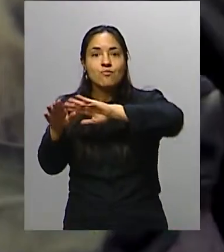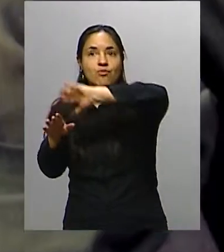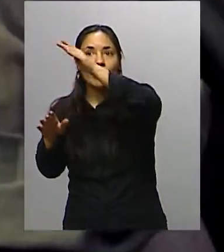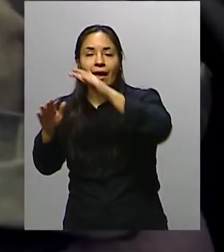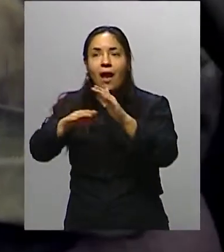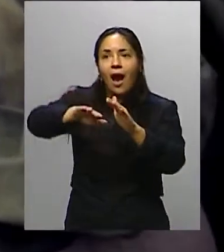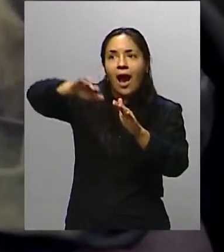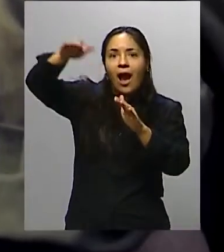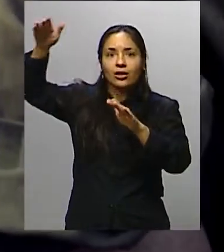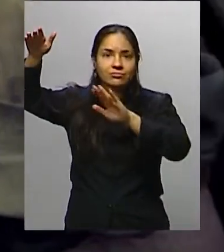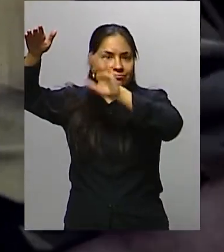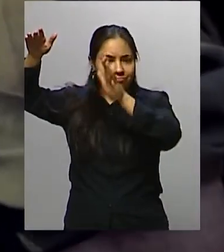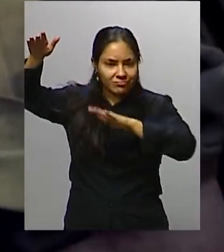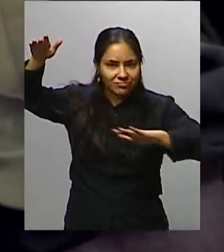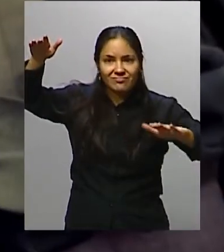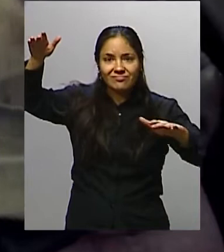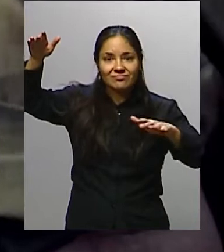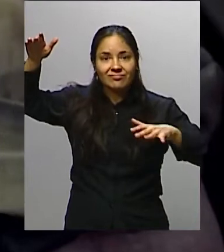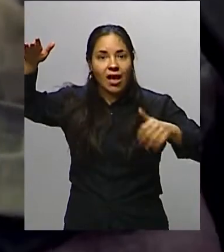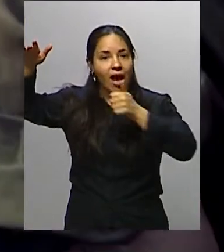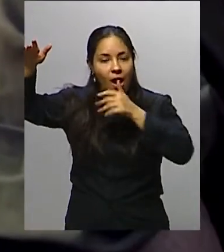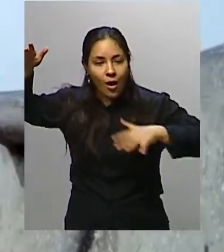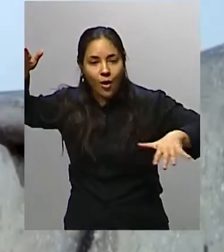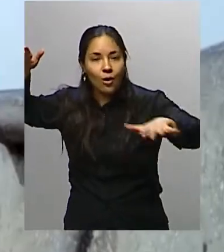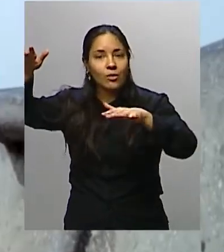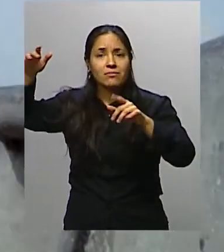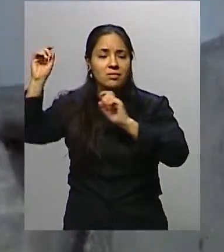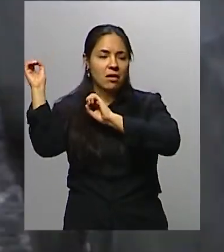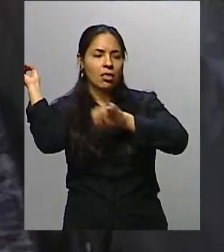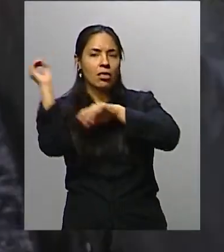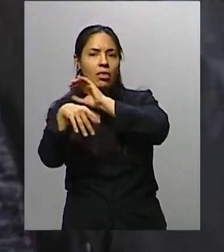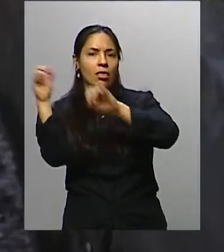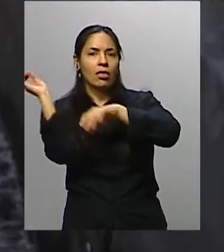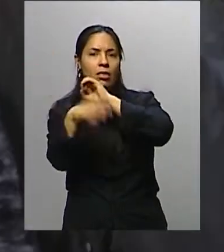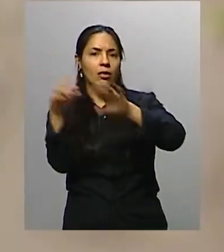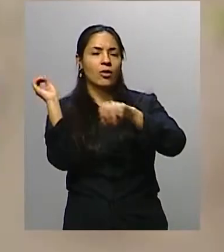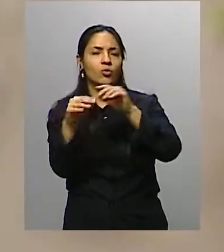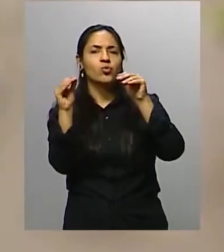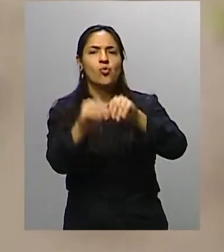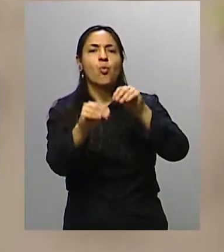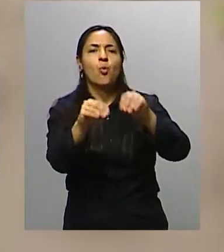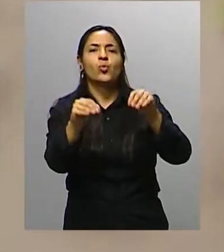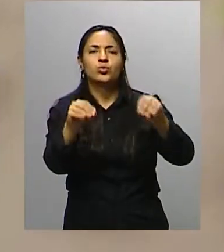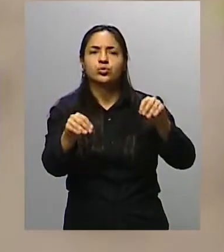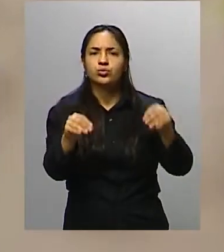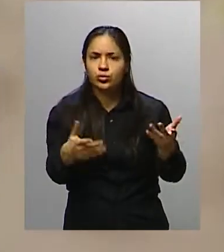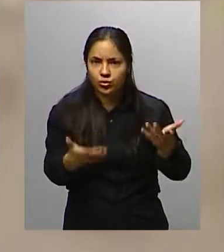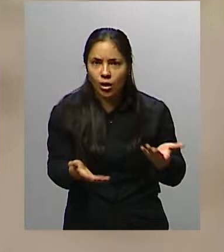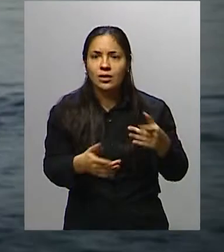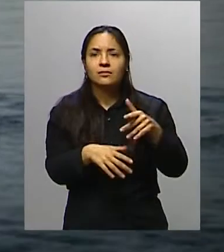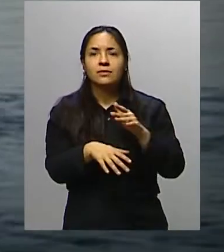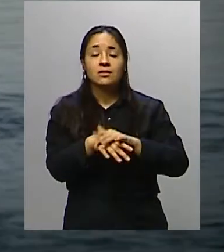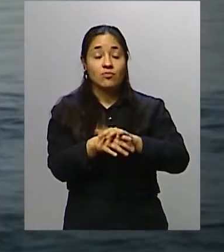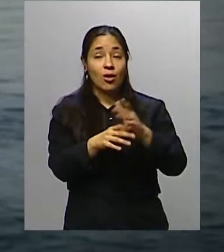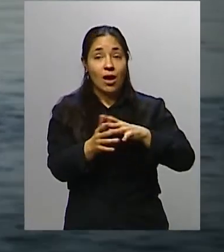donde va a parar los residuos, donde van a parar contaminaciones de distintos afluentes, y esto hace que le cambien las